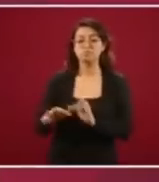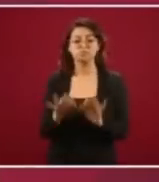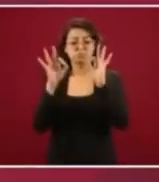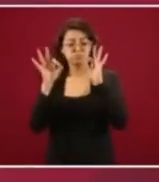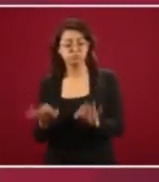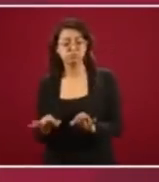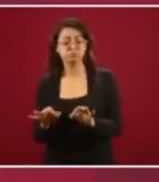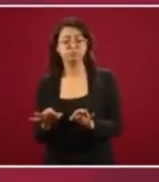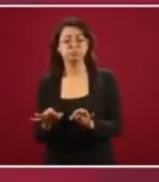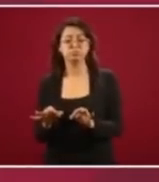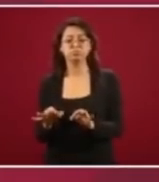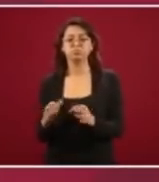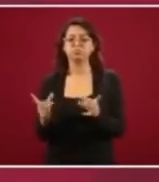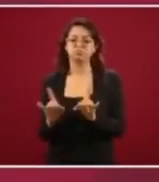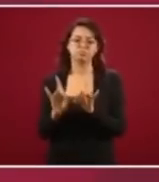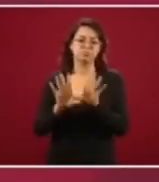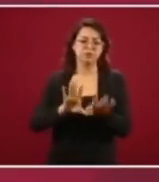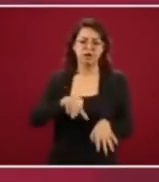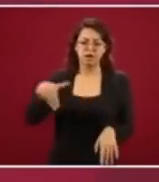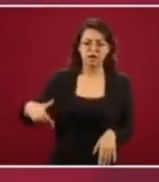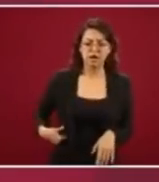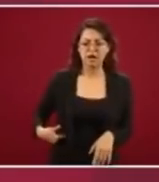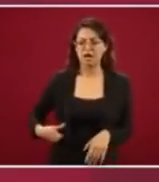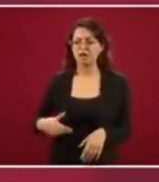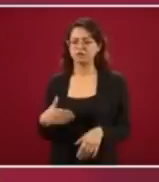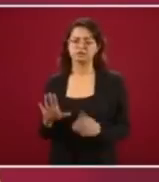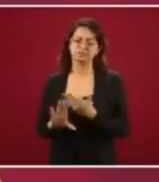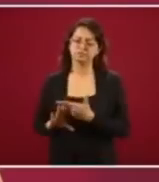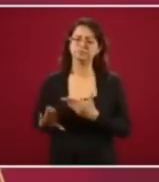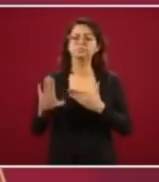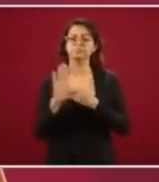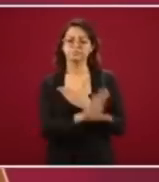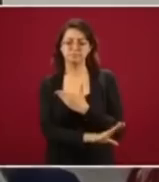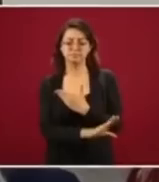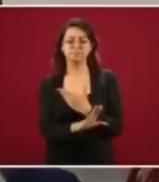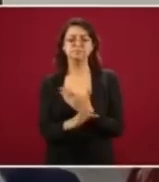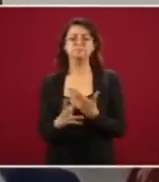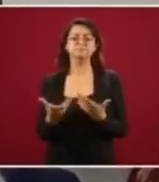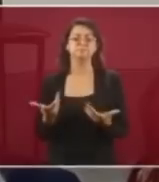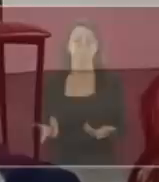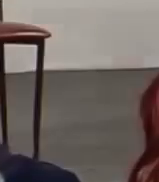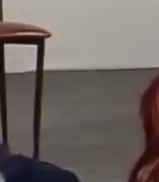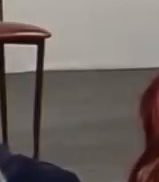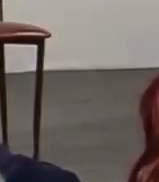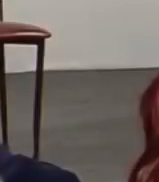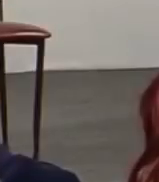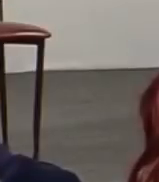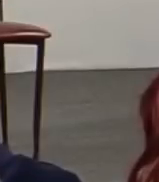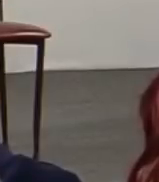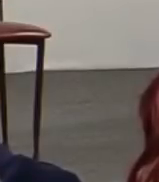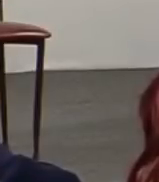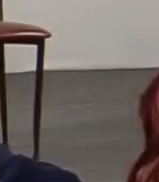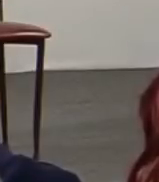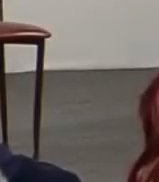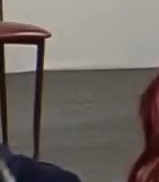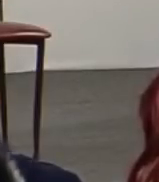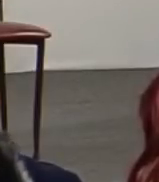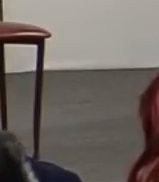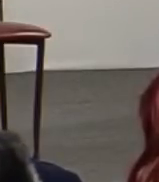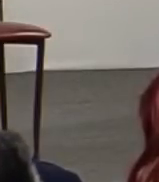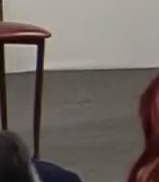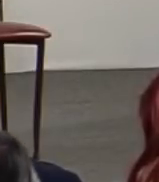para evitar este tipo de accidentes. Habrá que evaluar específicamente para el caso de